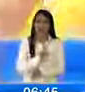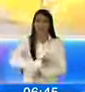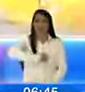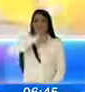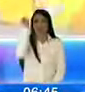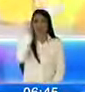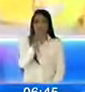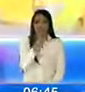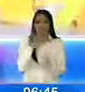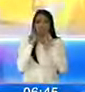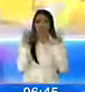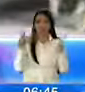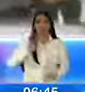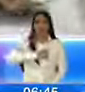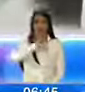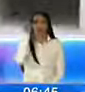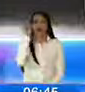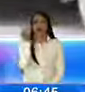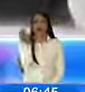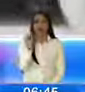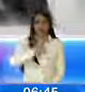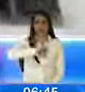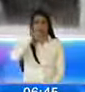triunfo popular y de la juventud.